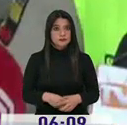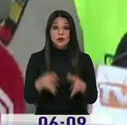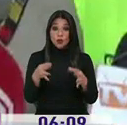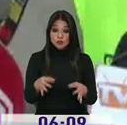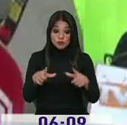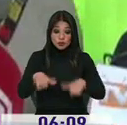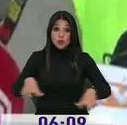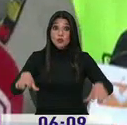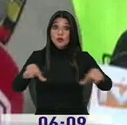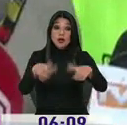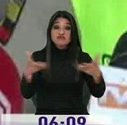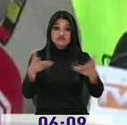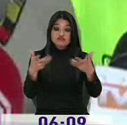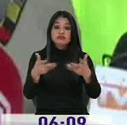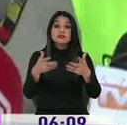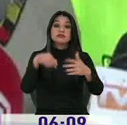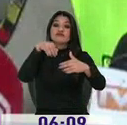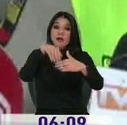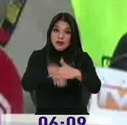al interior